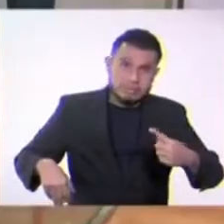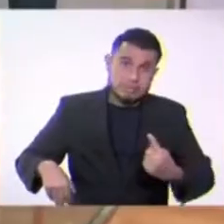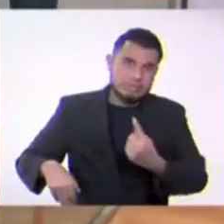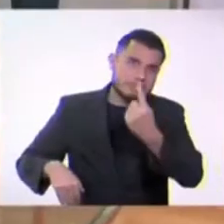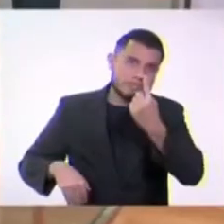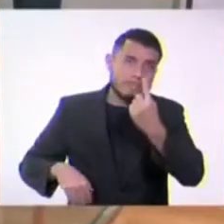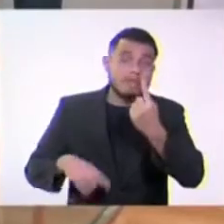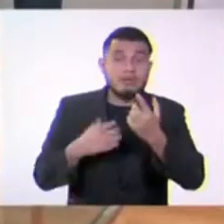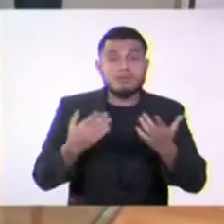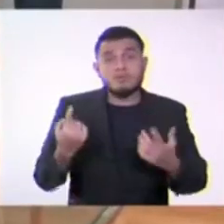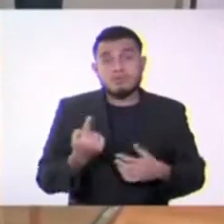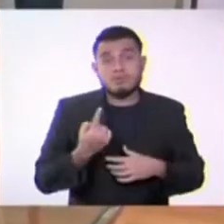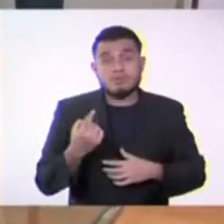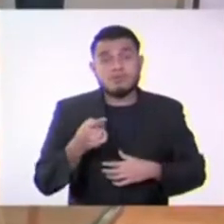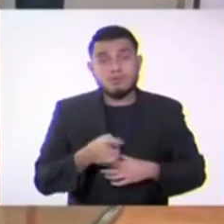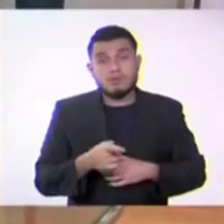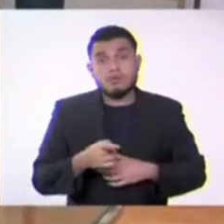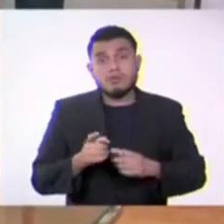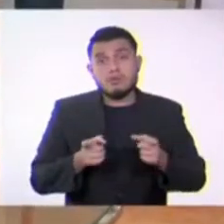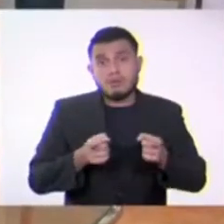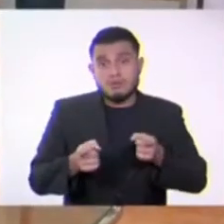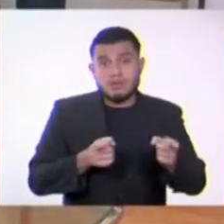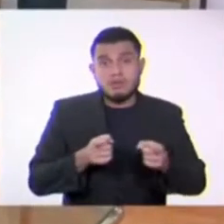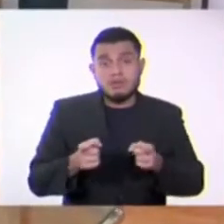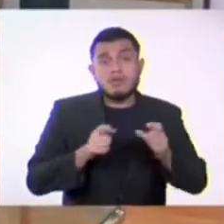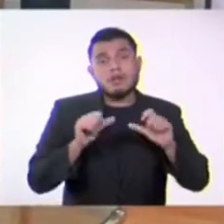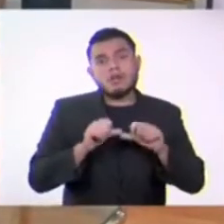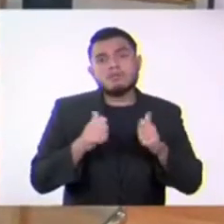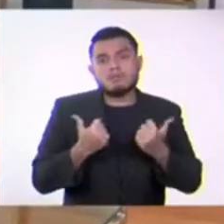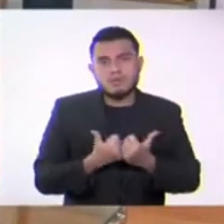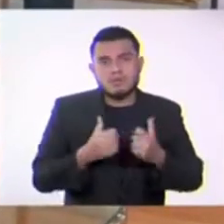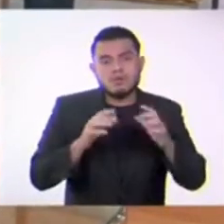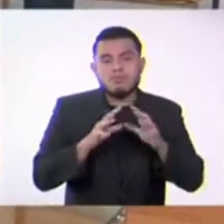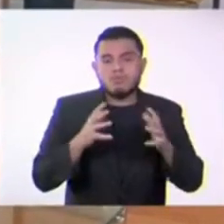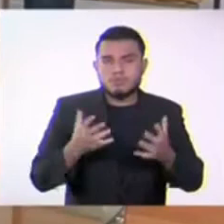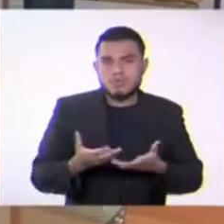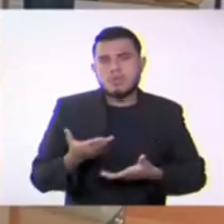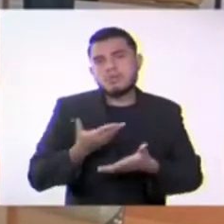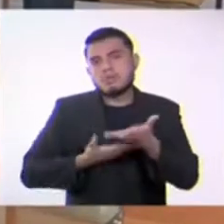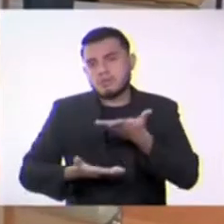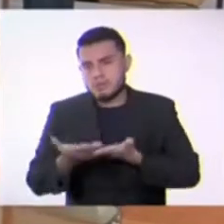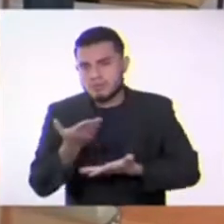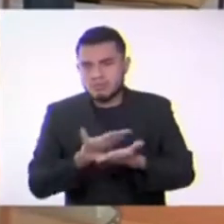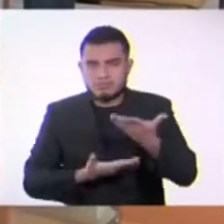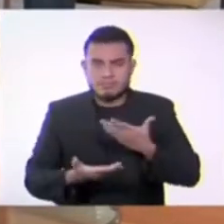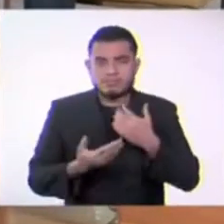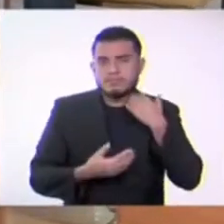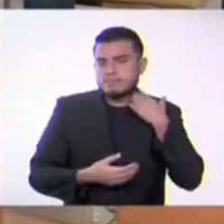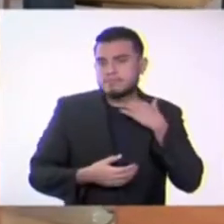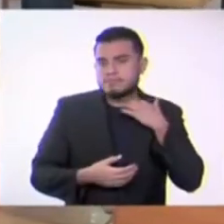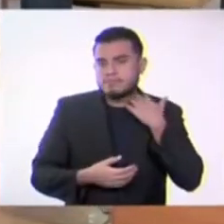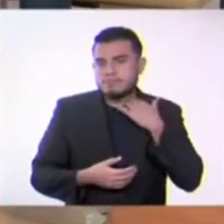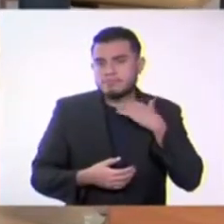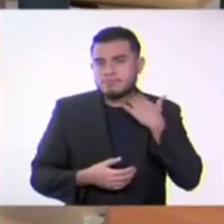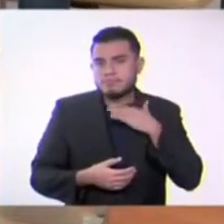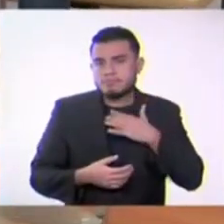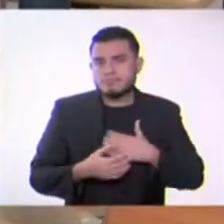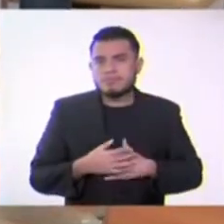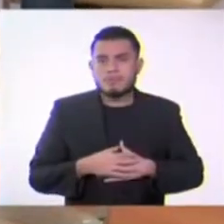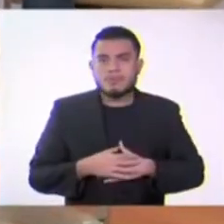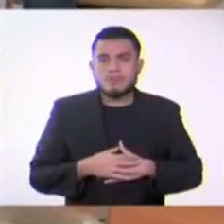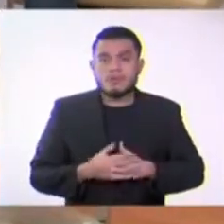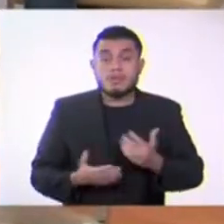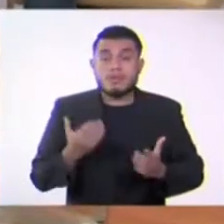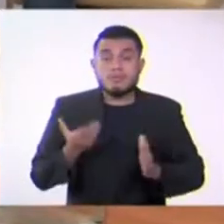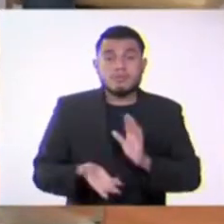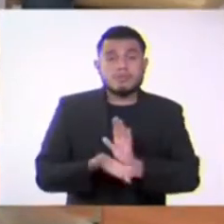solamente a partir de este tipo de organizaciones como la Organización Mundial del Comercio. A partir de aquí nace quizás o se